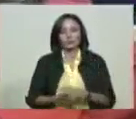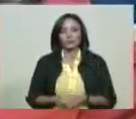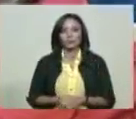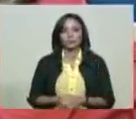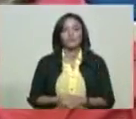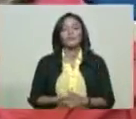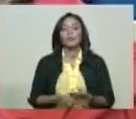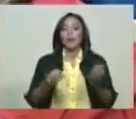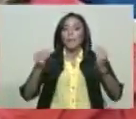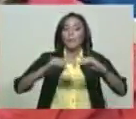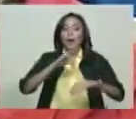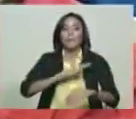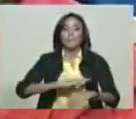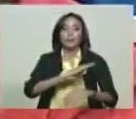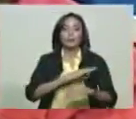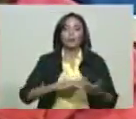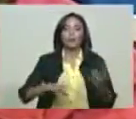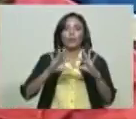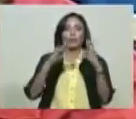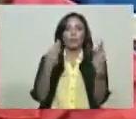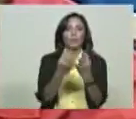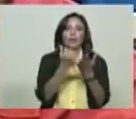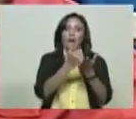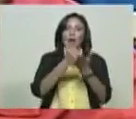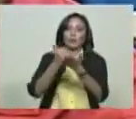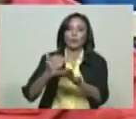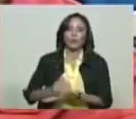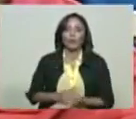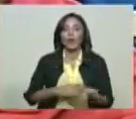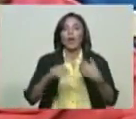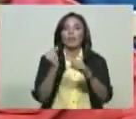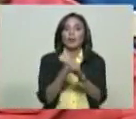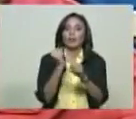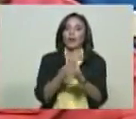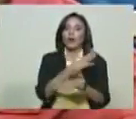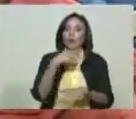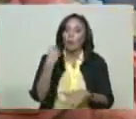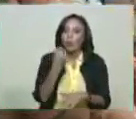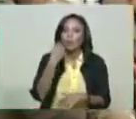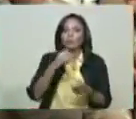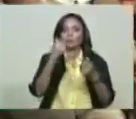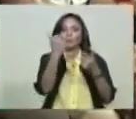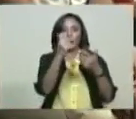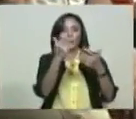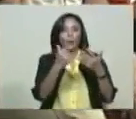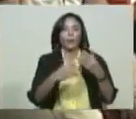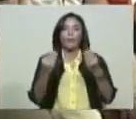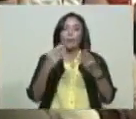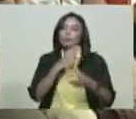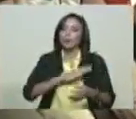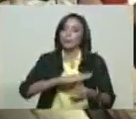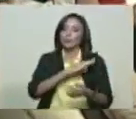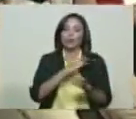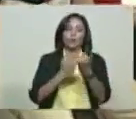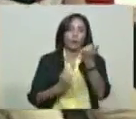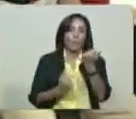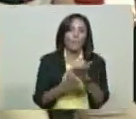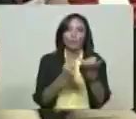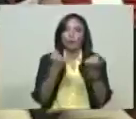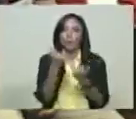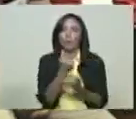la gran misión hogares de la patria la gran misión chamba juvenil brindar la a través de leyes